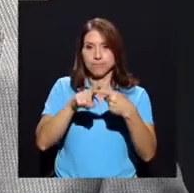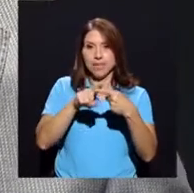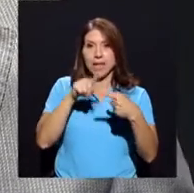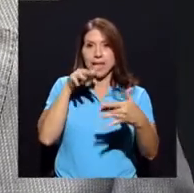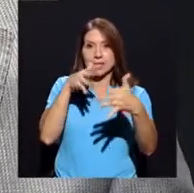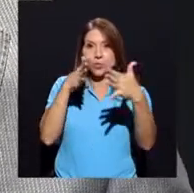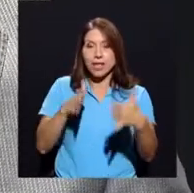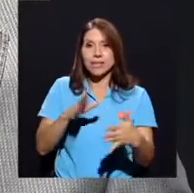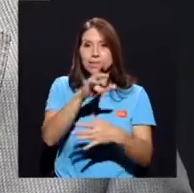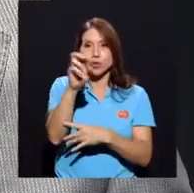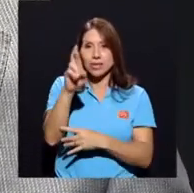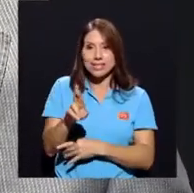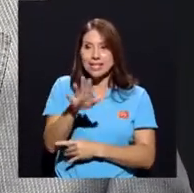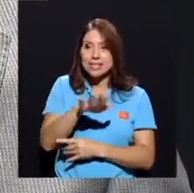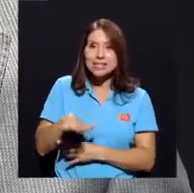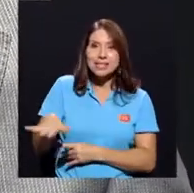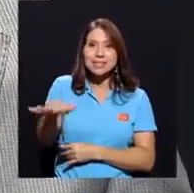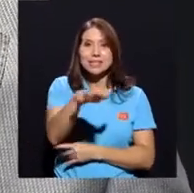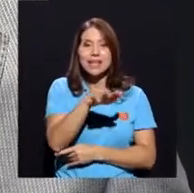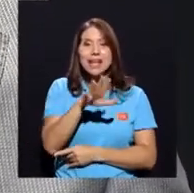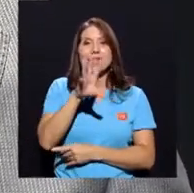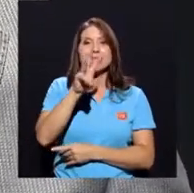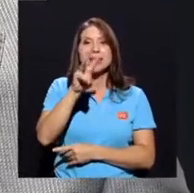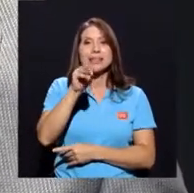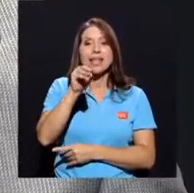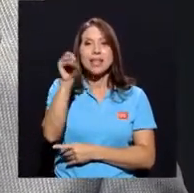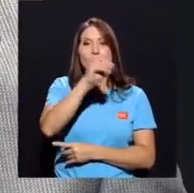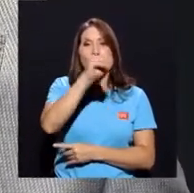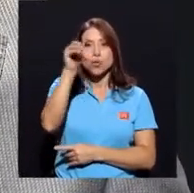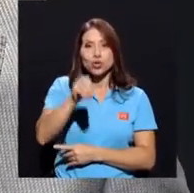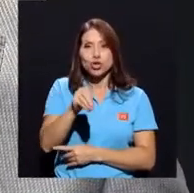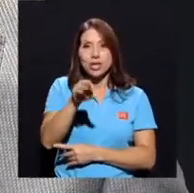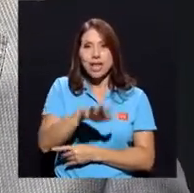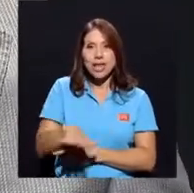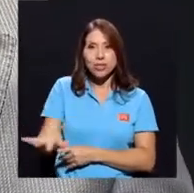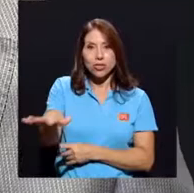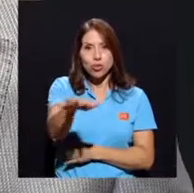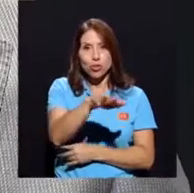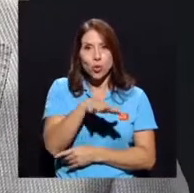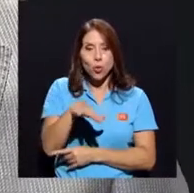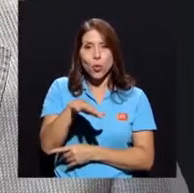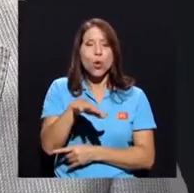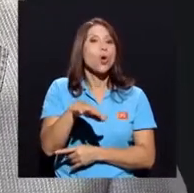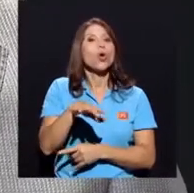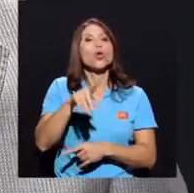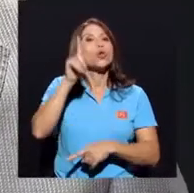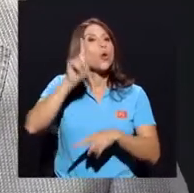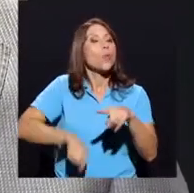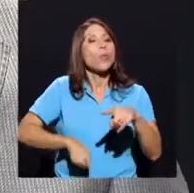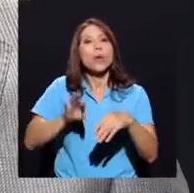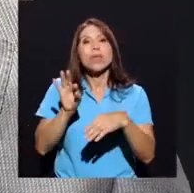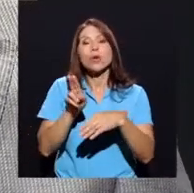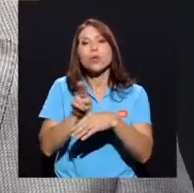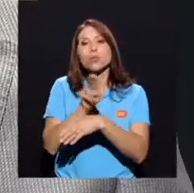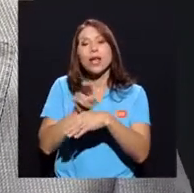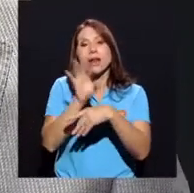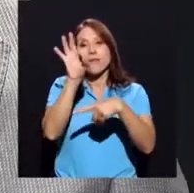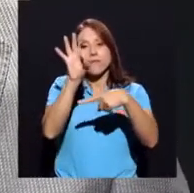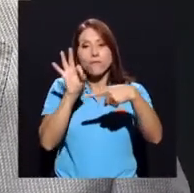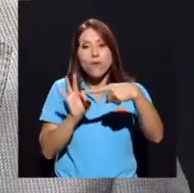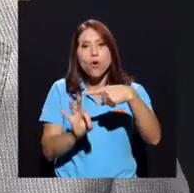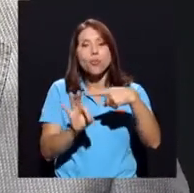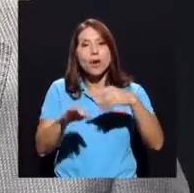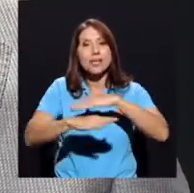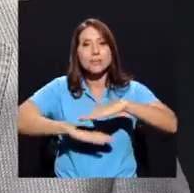el 60 por ciento en lo que toca a matemáticas no pueden usar fórmulas básicas o